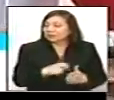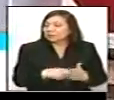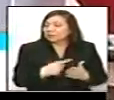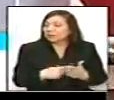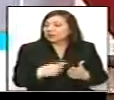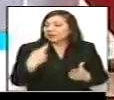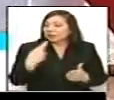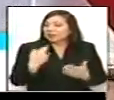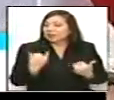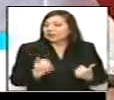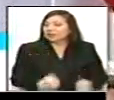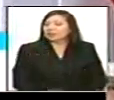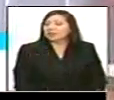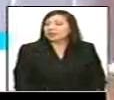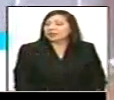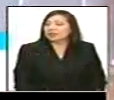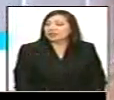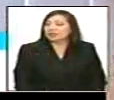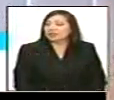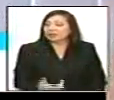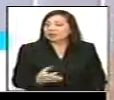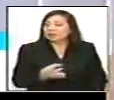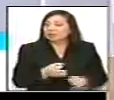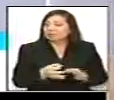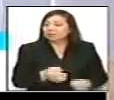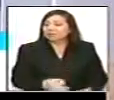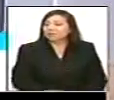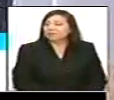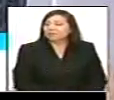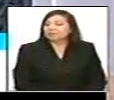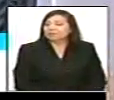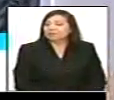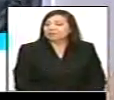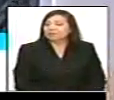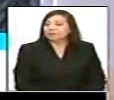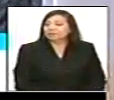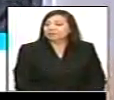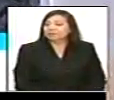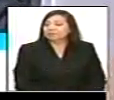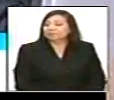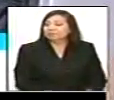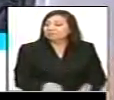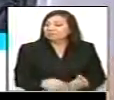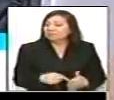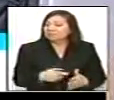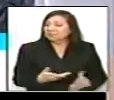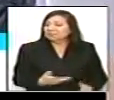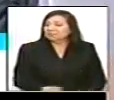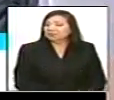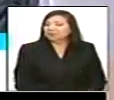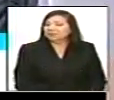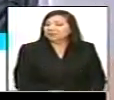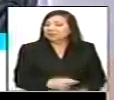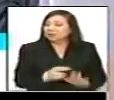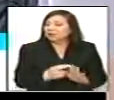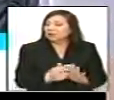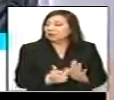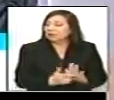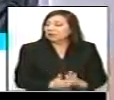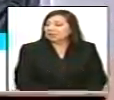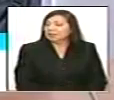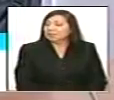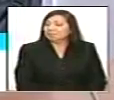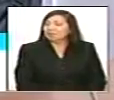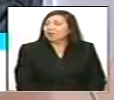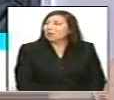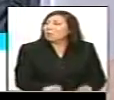porque reflexionamos sobre algunos temas que hoy usted nos plantea, y queremos buscar además el punto de solución en un proyecto de ley con